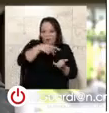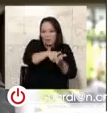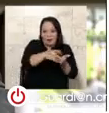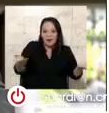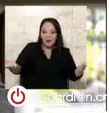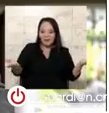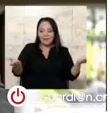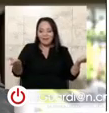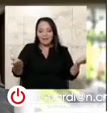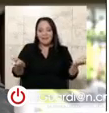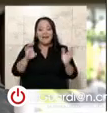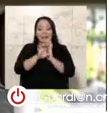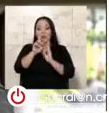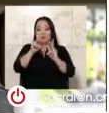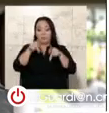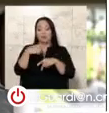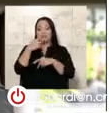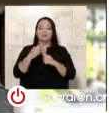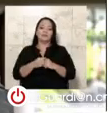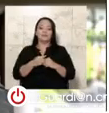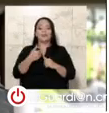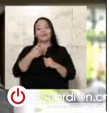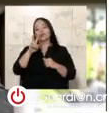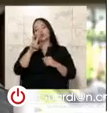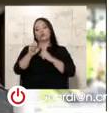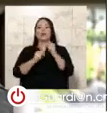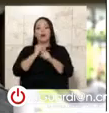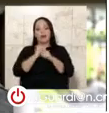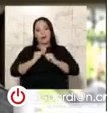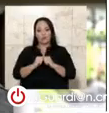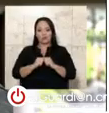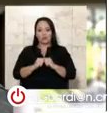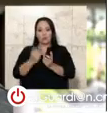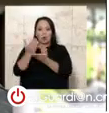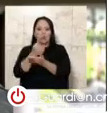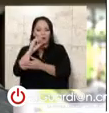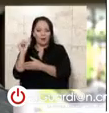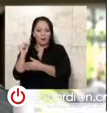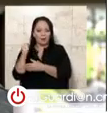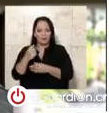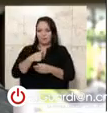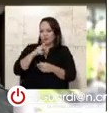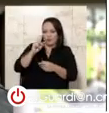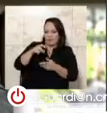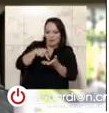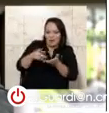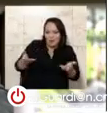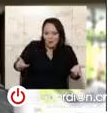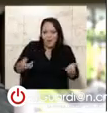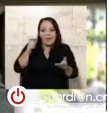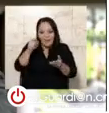Si hay una persona que dice que tiene 200 años y está dentro del cobro de la caja, yo no debería pagarle. Eso es lo que